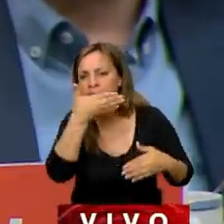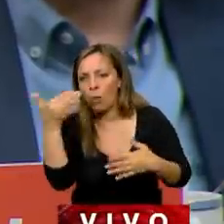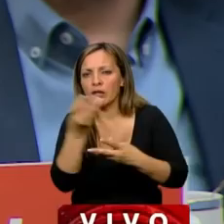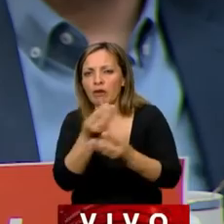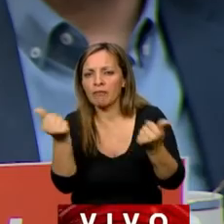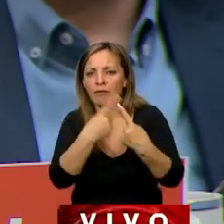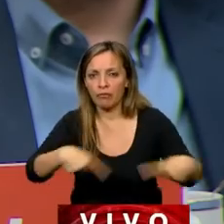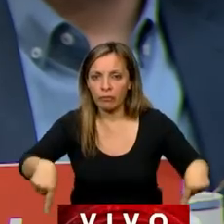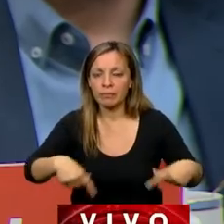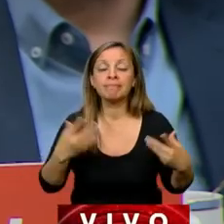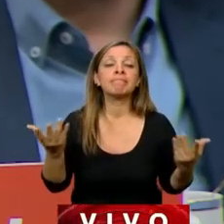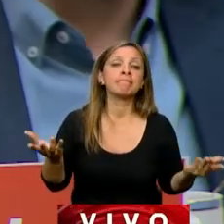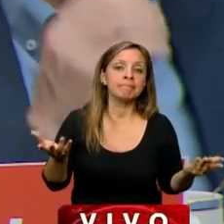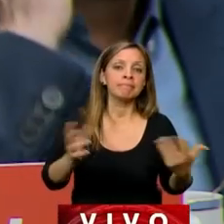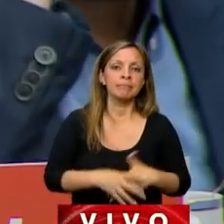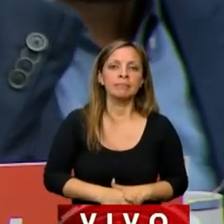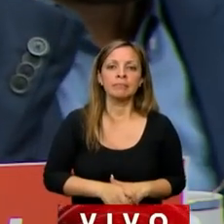Bueno, entonces, dicho esto,